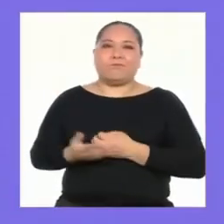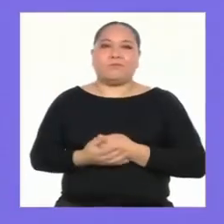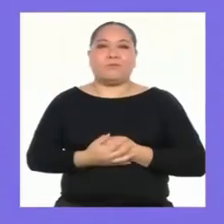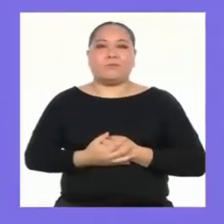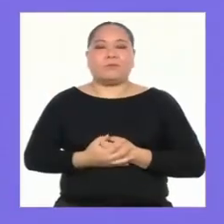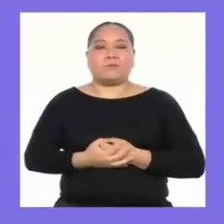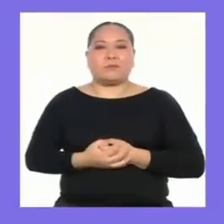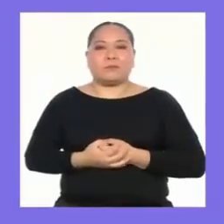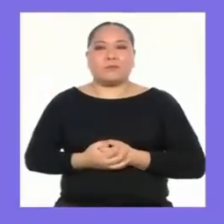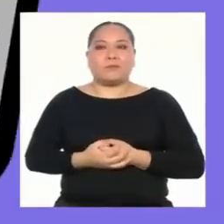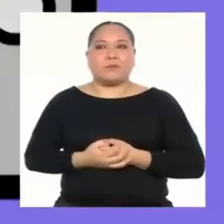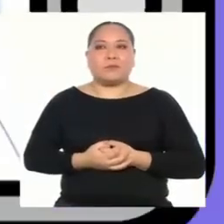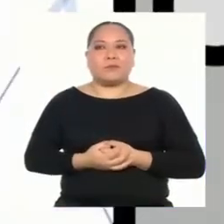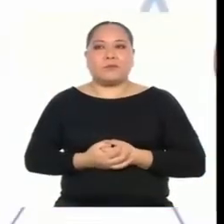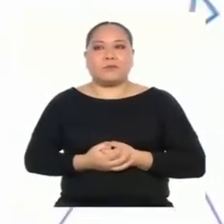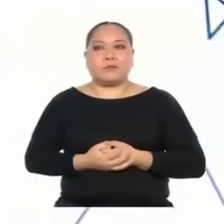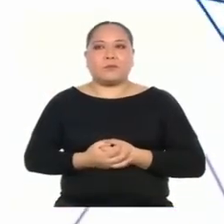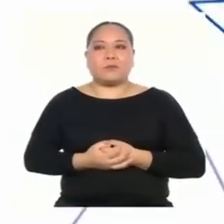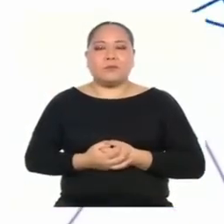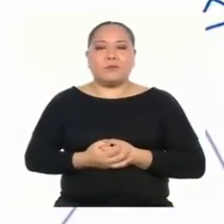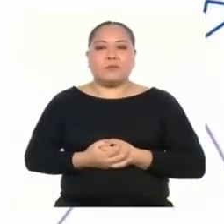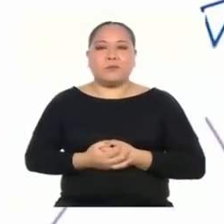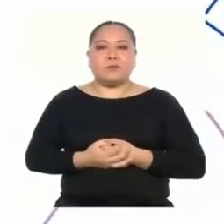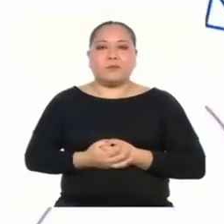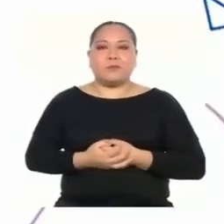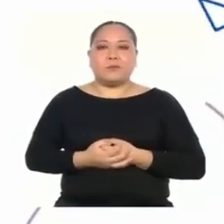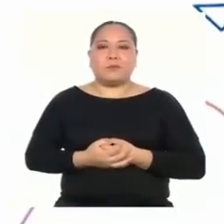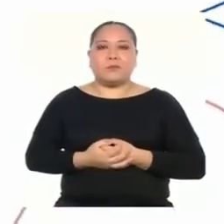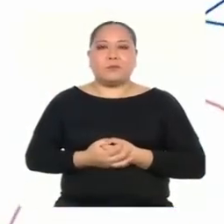preguntas.